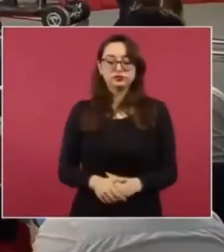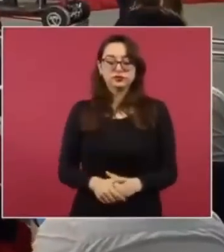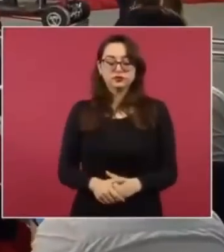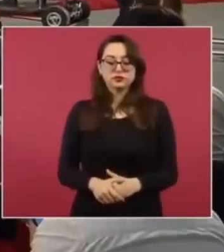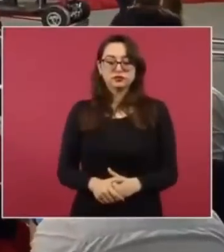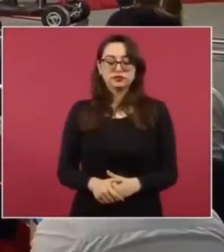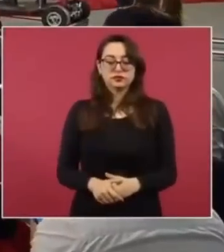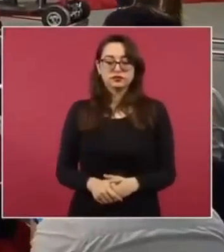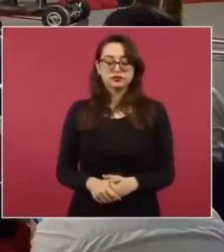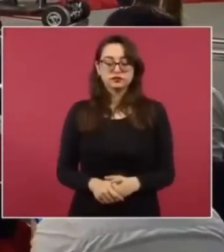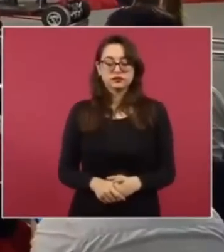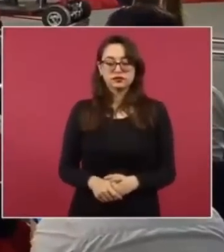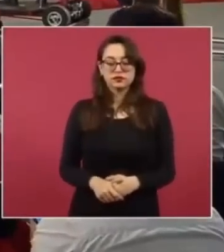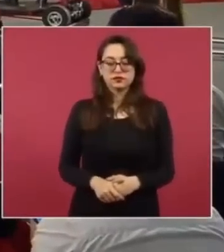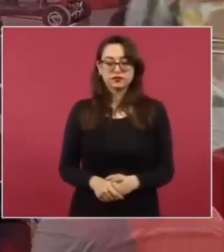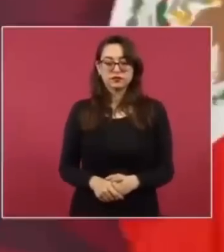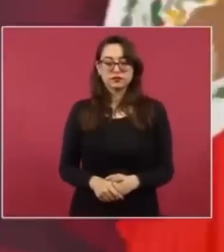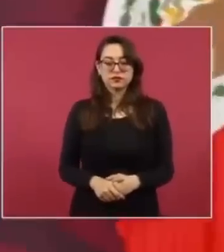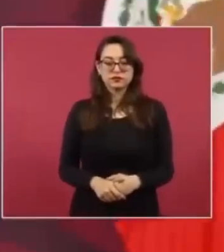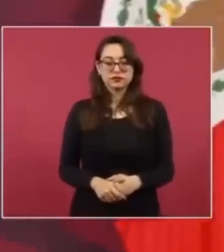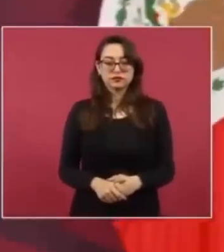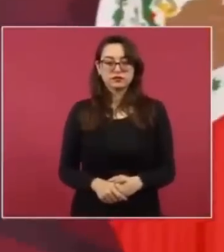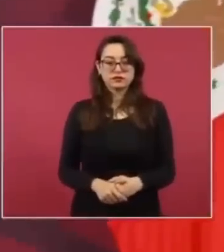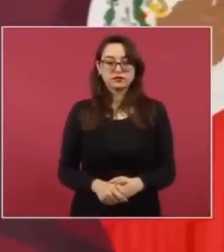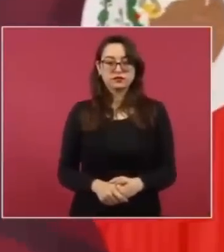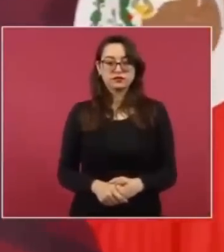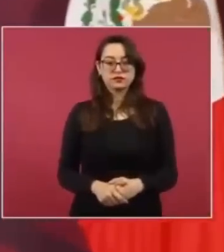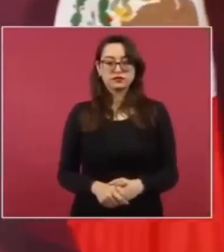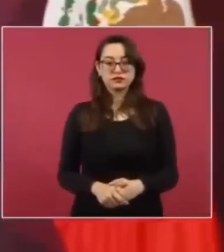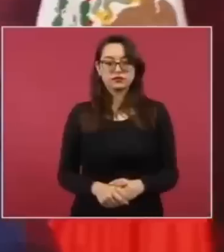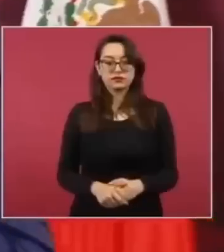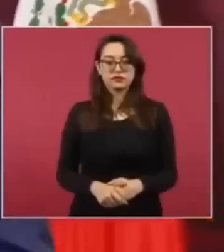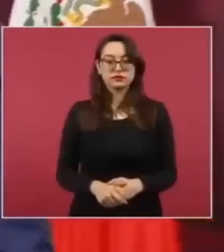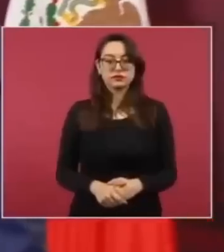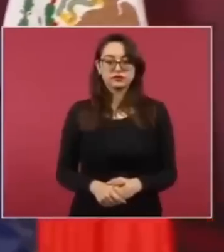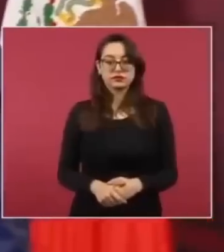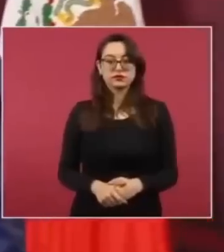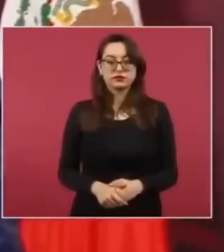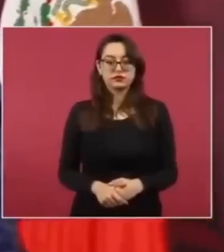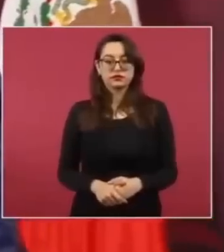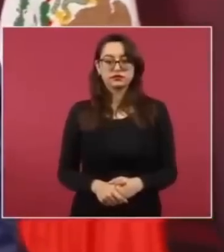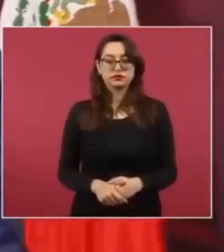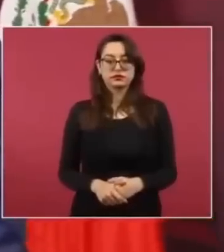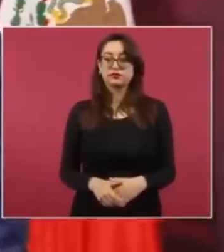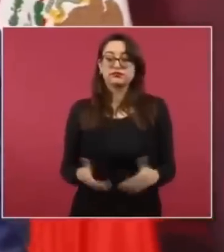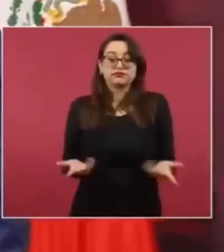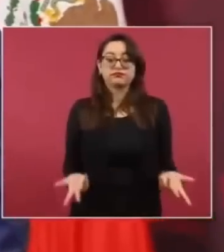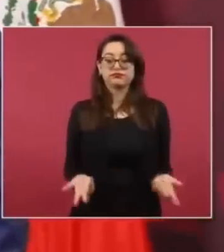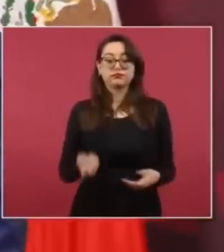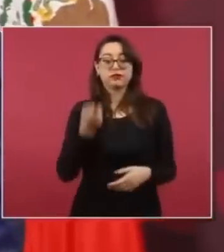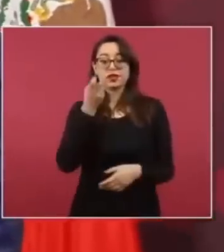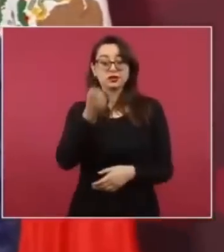No, pues decirles, ya no queremos alcahuetes,